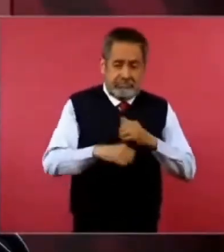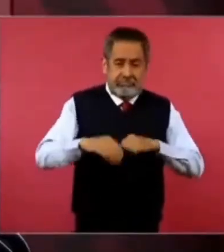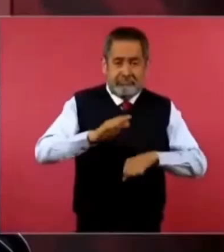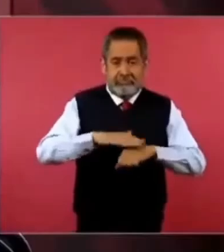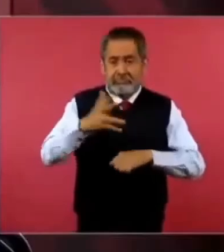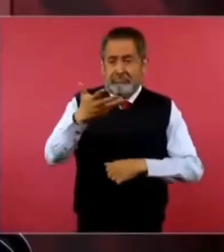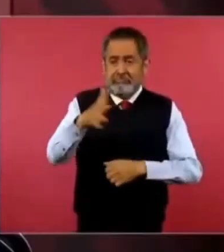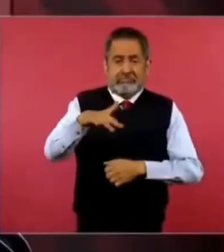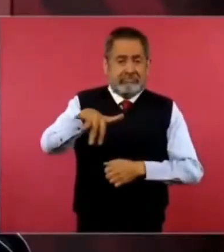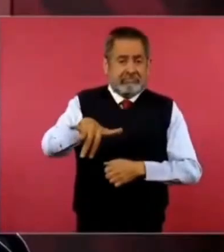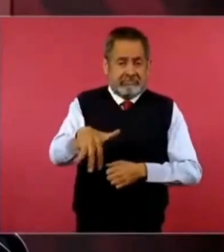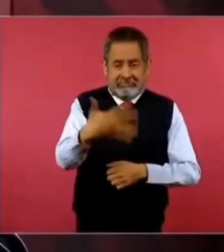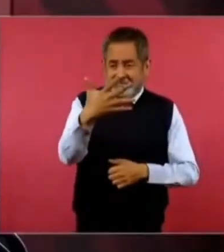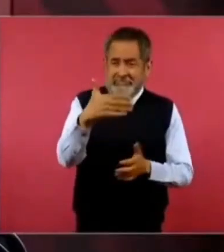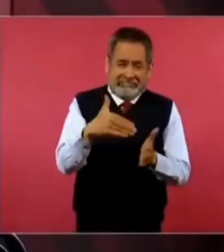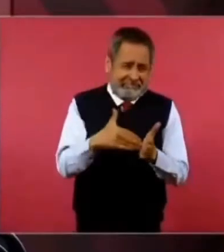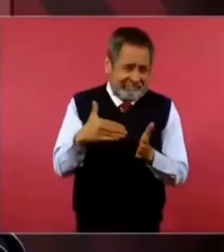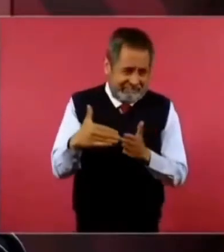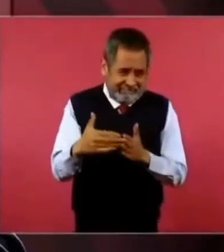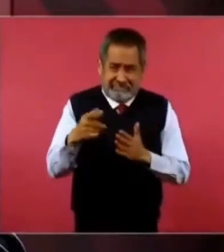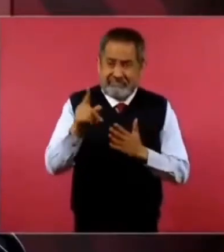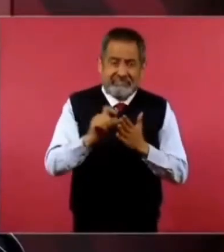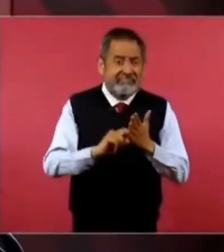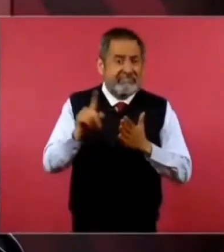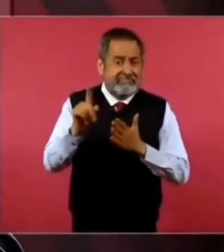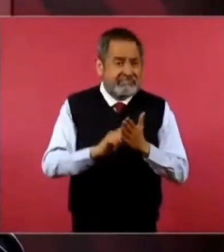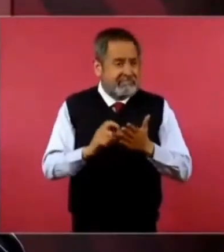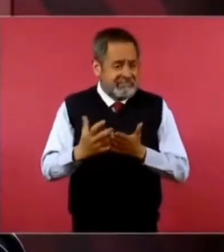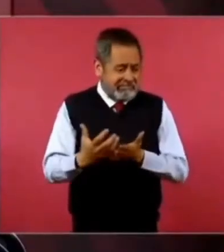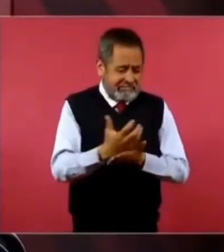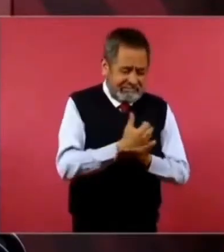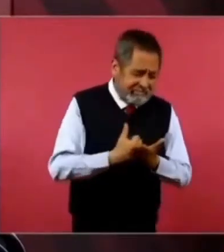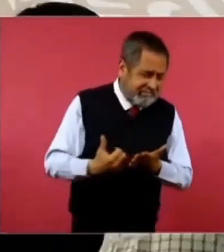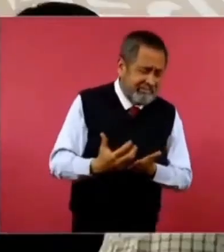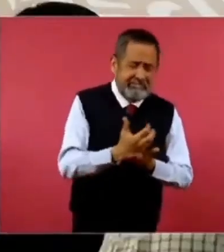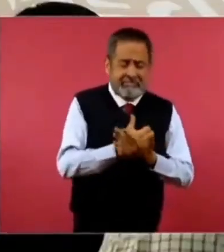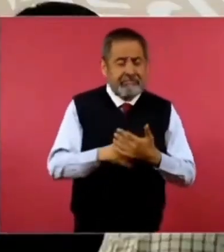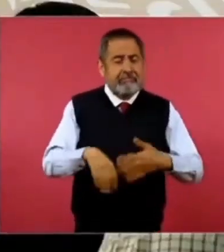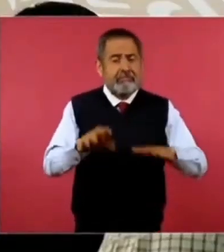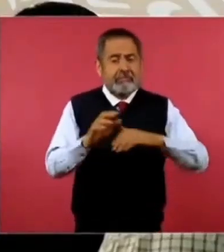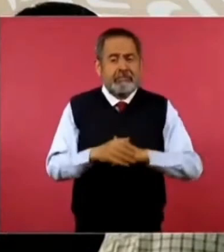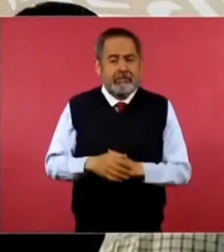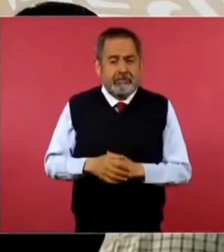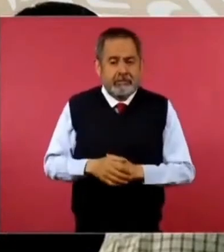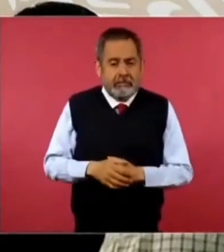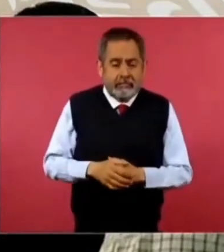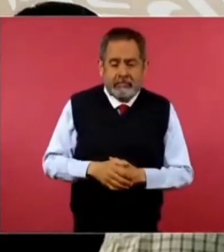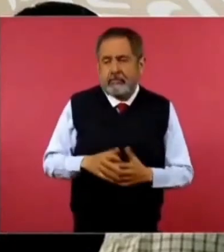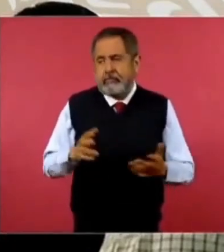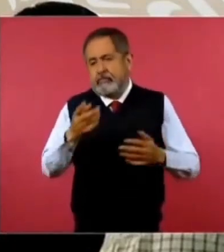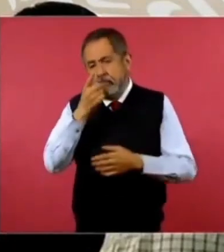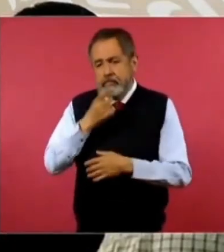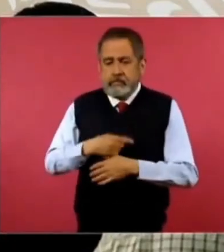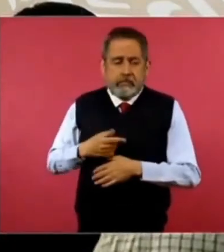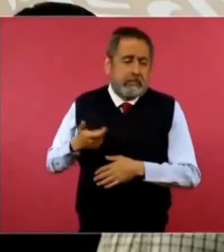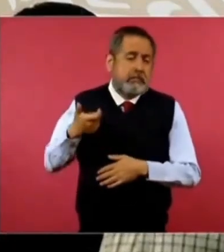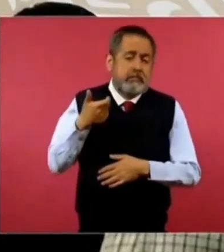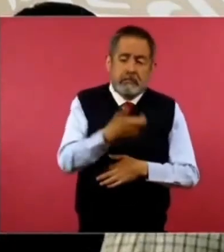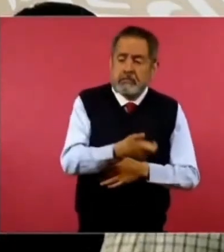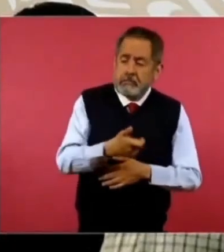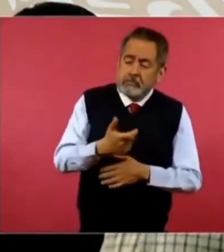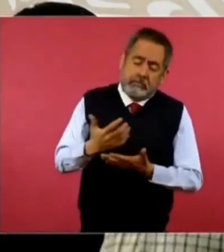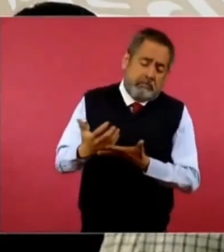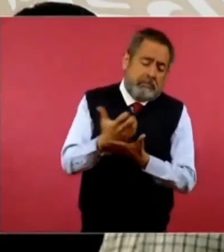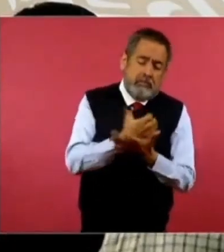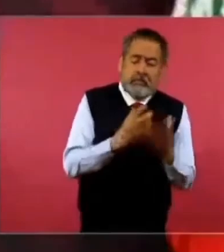10, 15 millones mensuales. Y que no me vengan de que les pagan tanto,